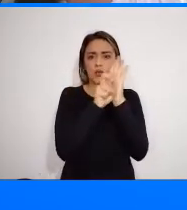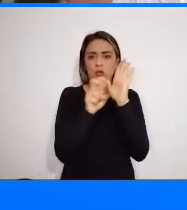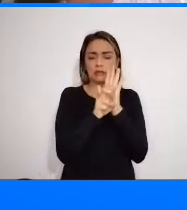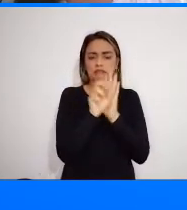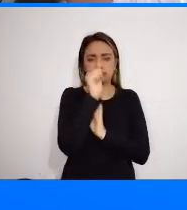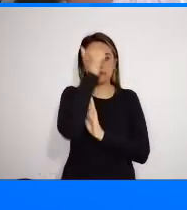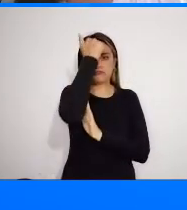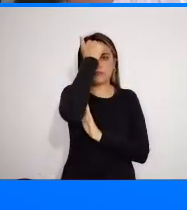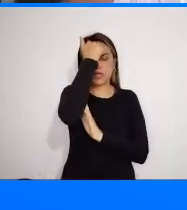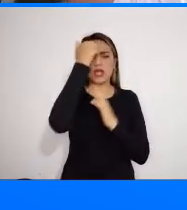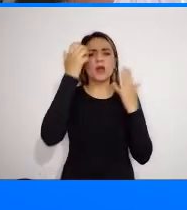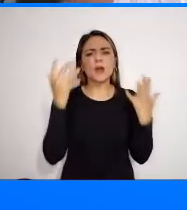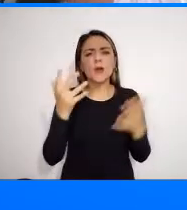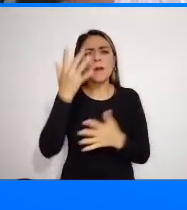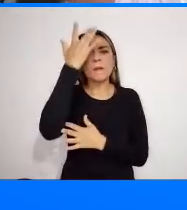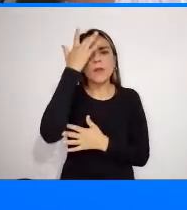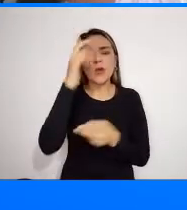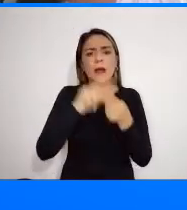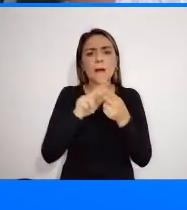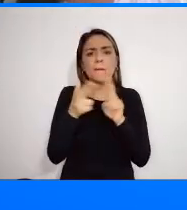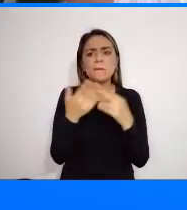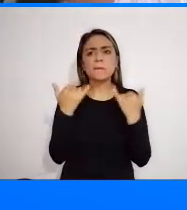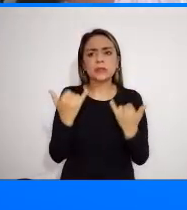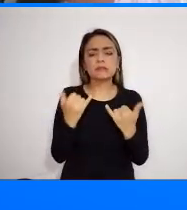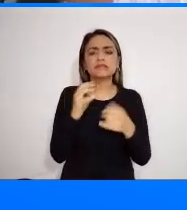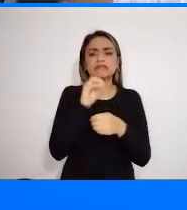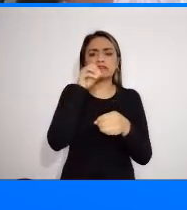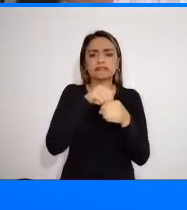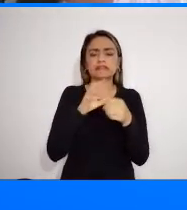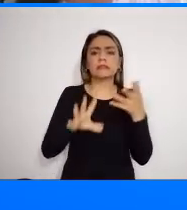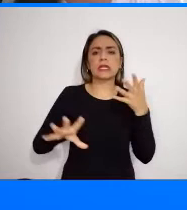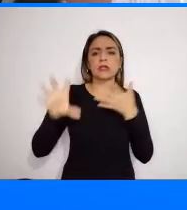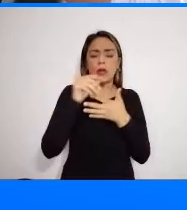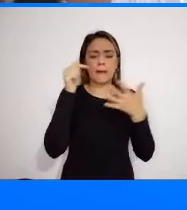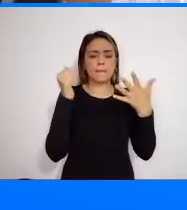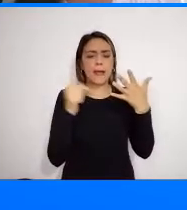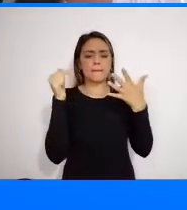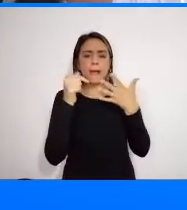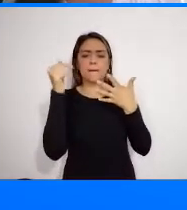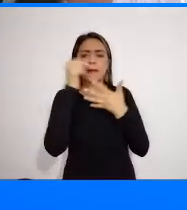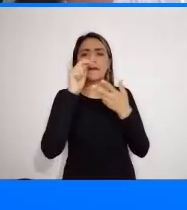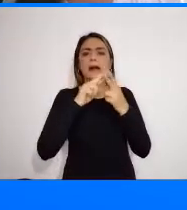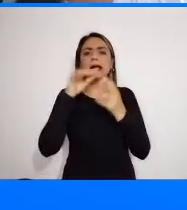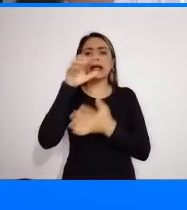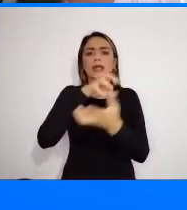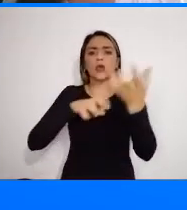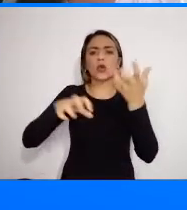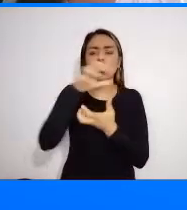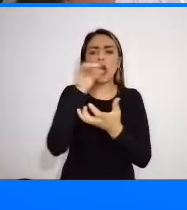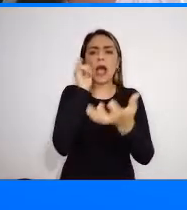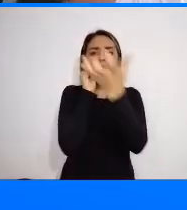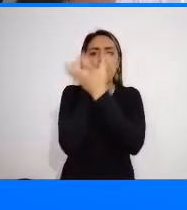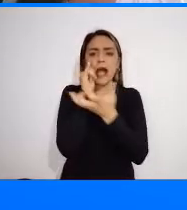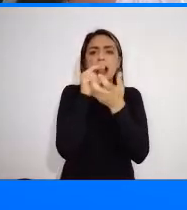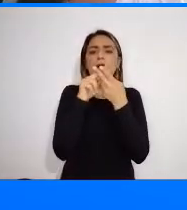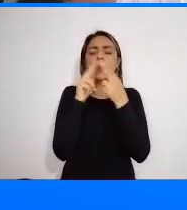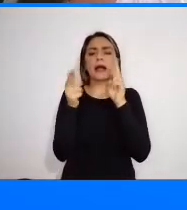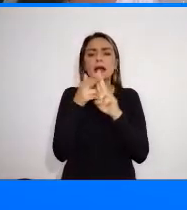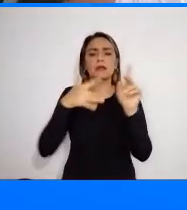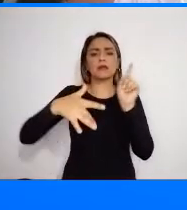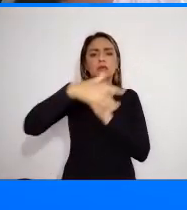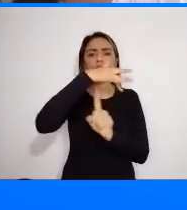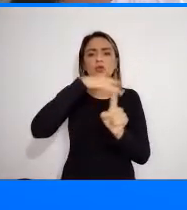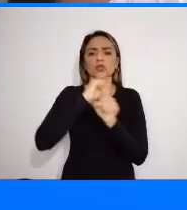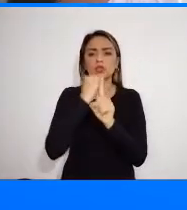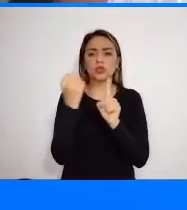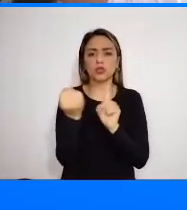fundamental porque si lo vemos está involucrando los aspectos ecológico-ambiental, el aspecto social